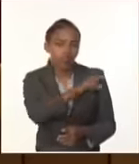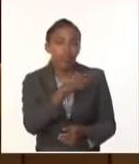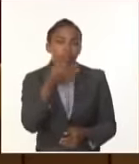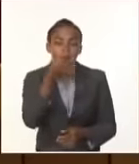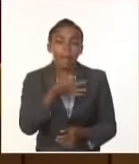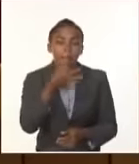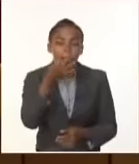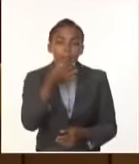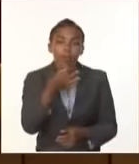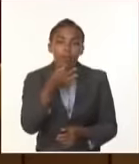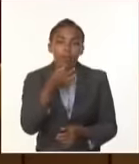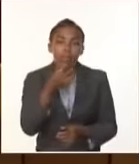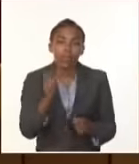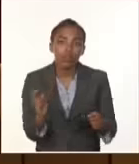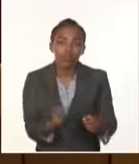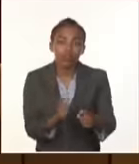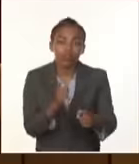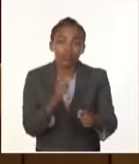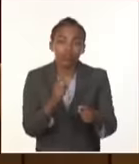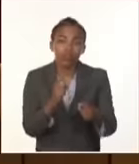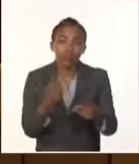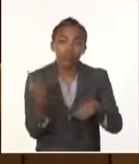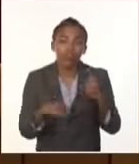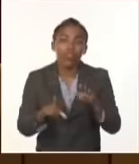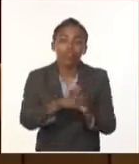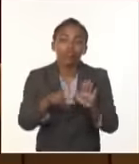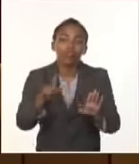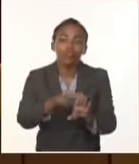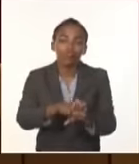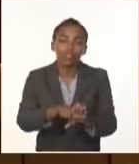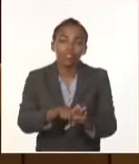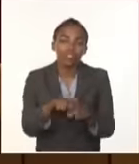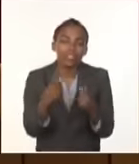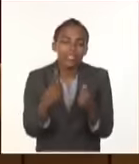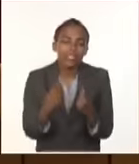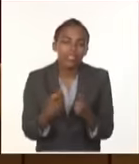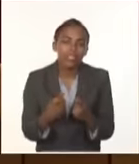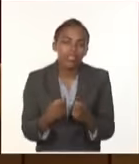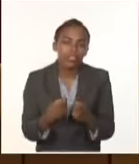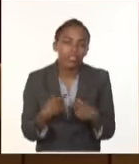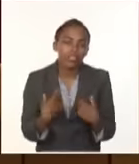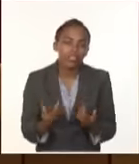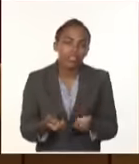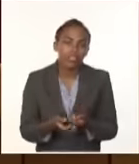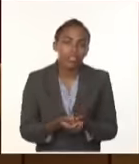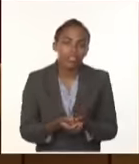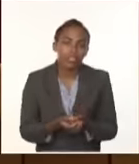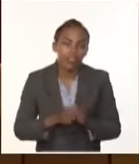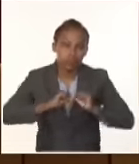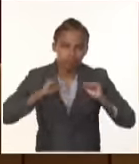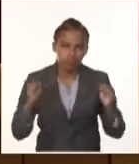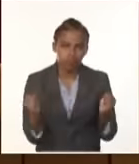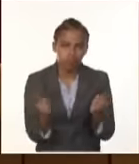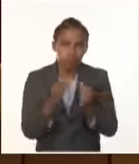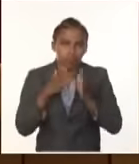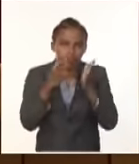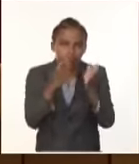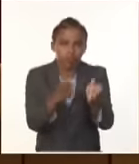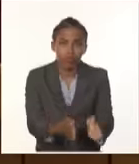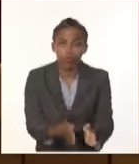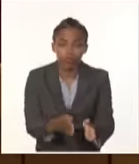batalla contra el delito y la corrupción no admite más contemplaciones e instó a ser implacables contra ese